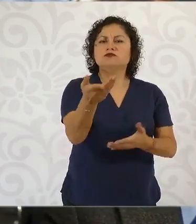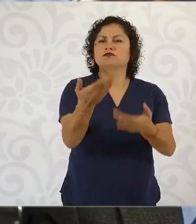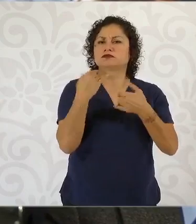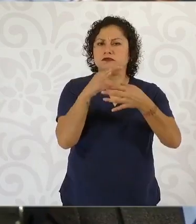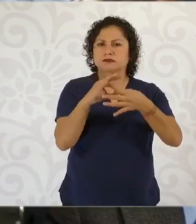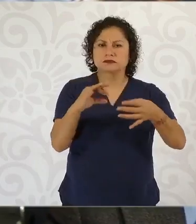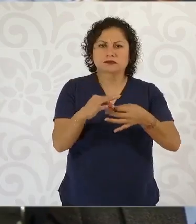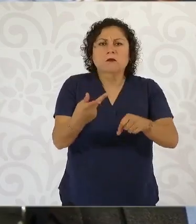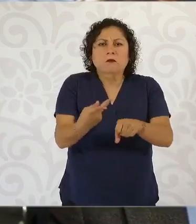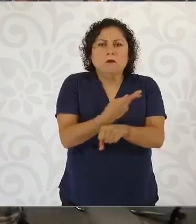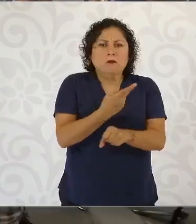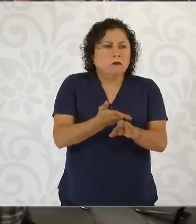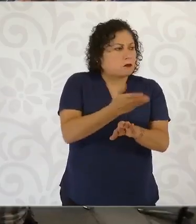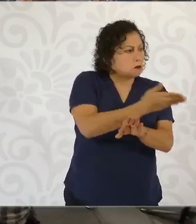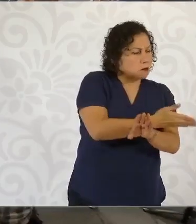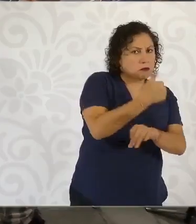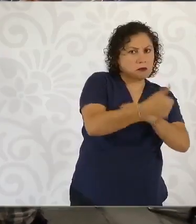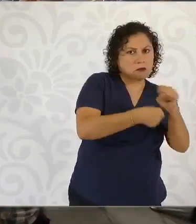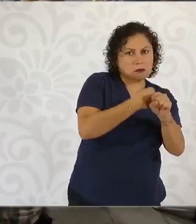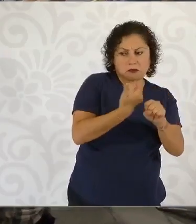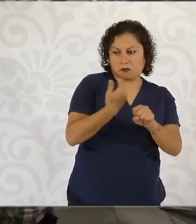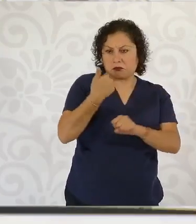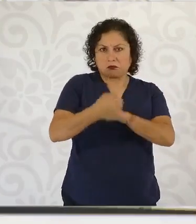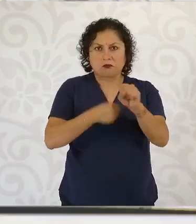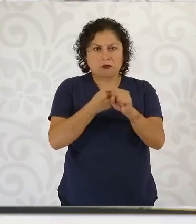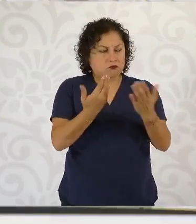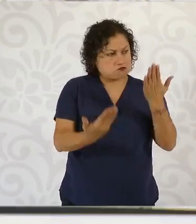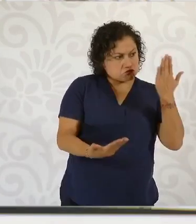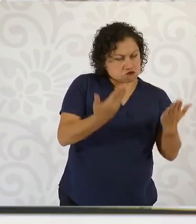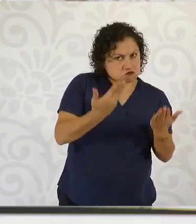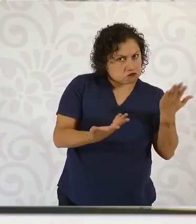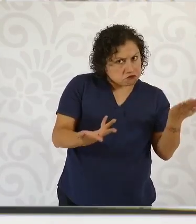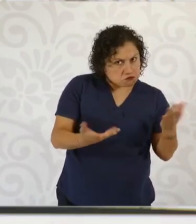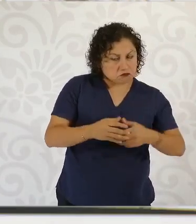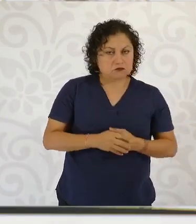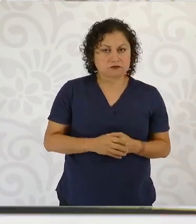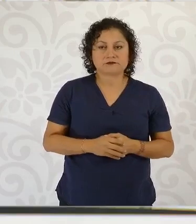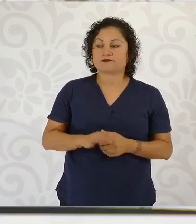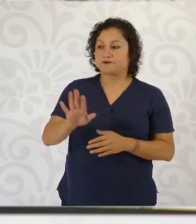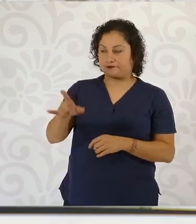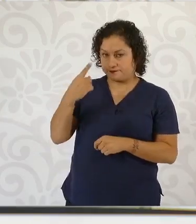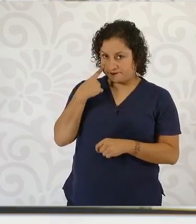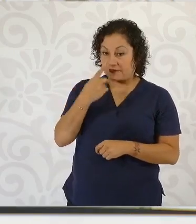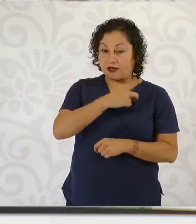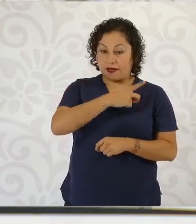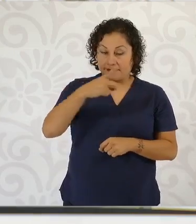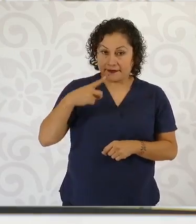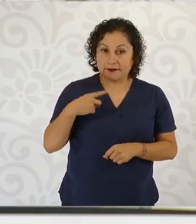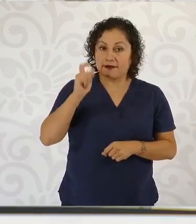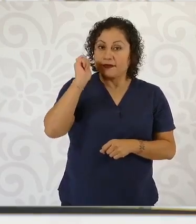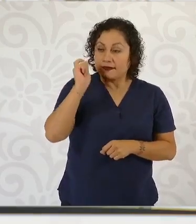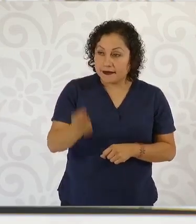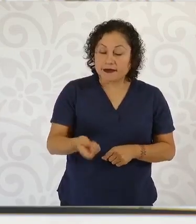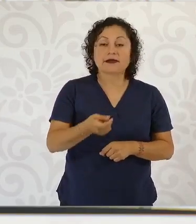ocurrió? Primero habría que ver en qué estados. Primero, ¿de dónde viene la información? Segundo, recuerden que